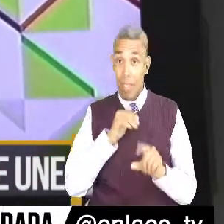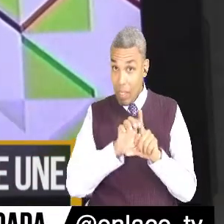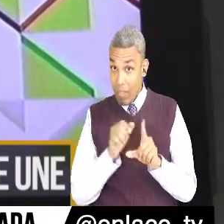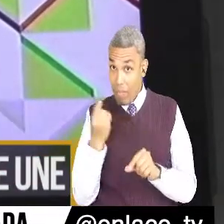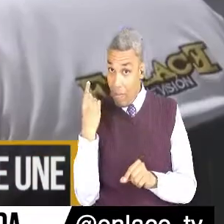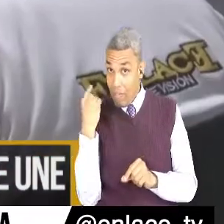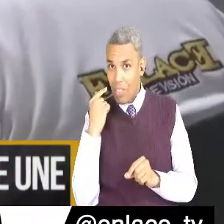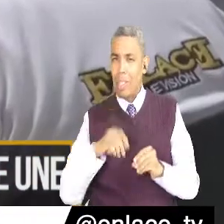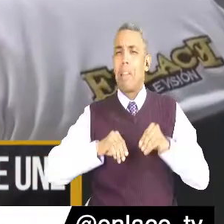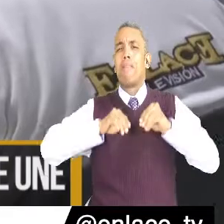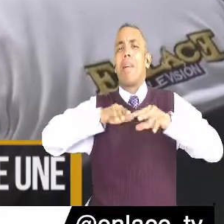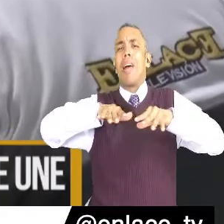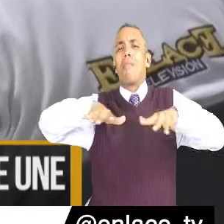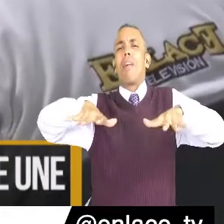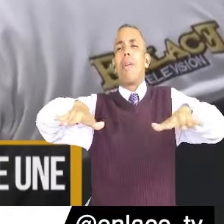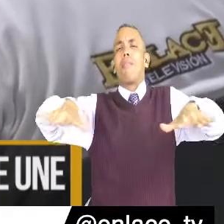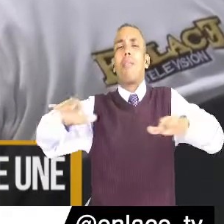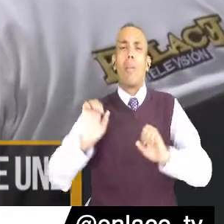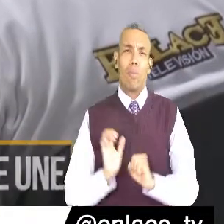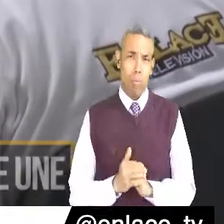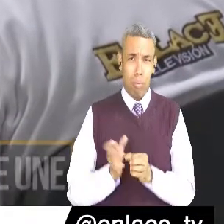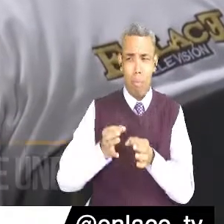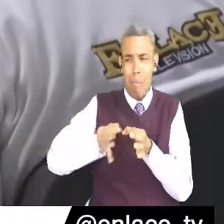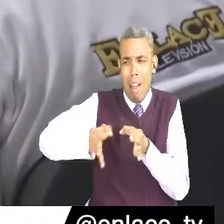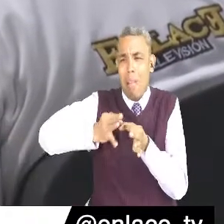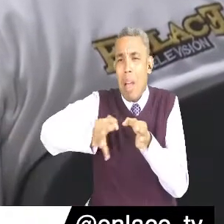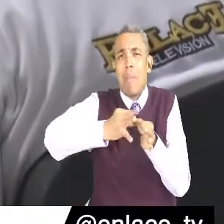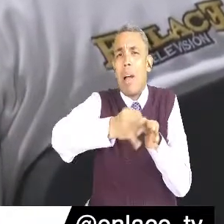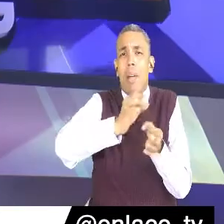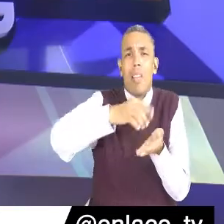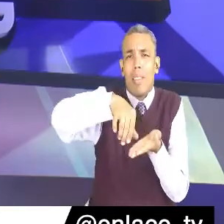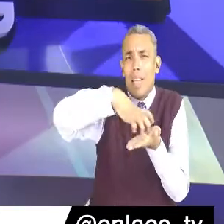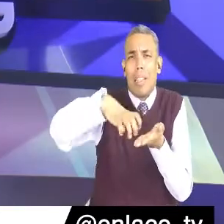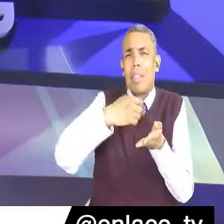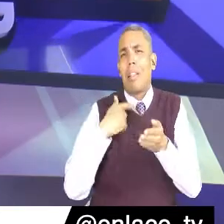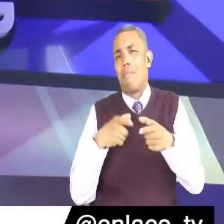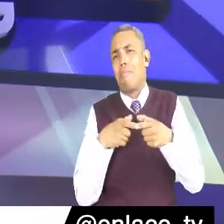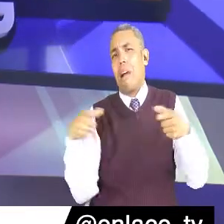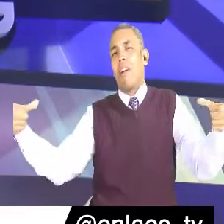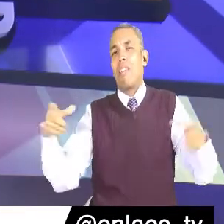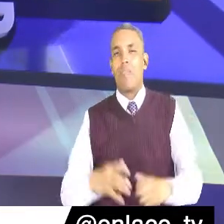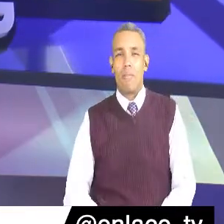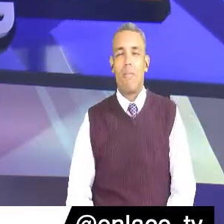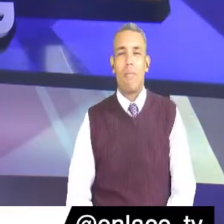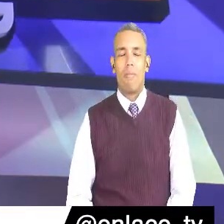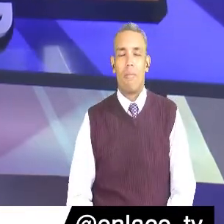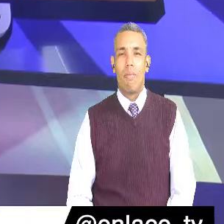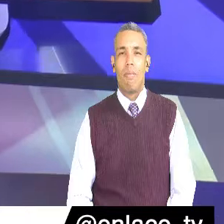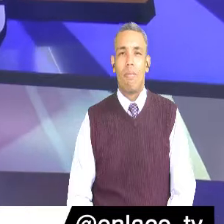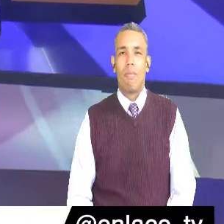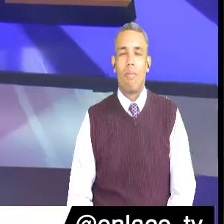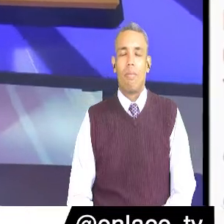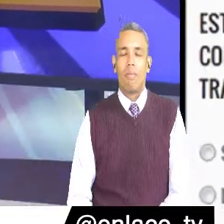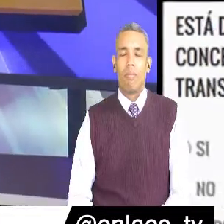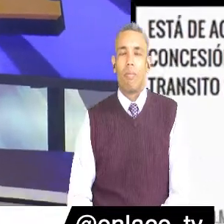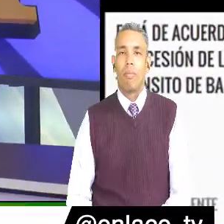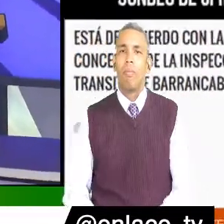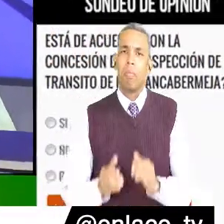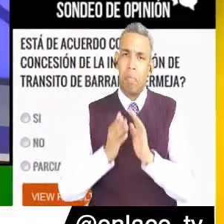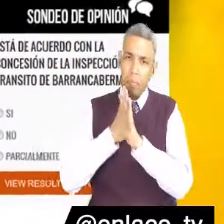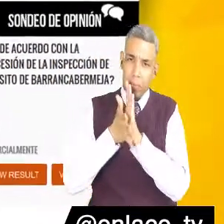comienza a recibir el reporte de sintonía desde las capitales del Gran Santander. Seguimos llevando a nuestra comunidad el acontecer de la ciudad y